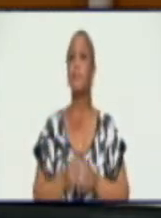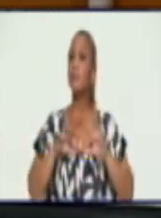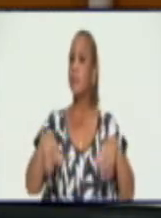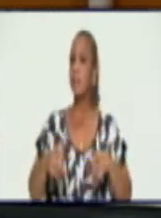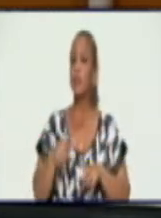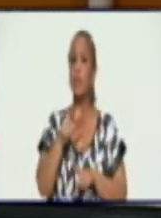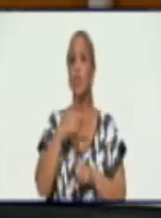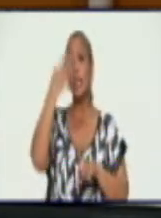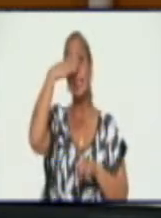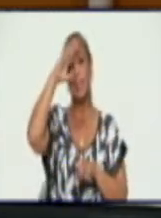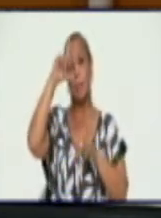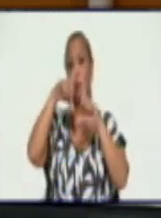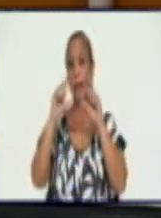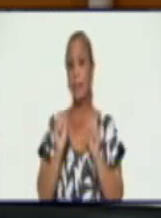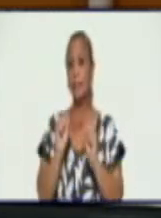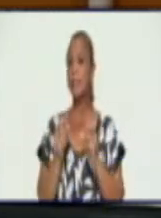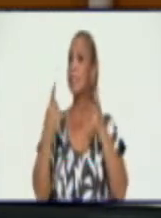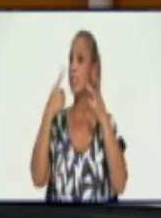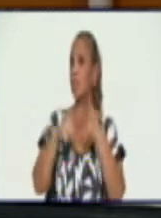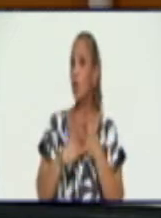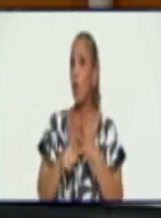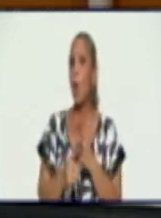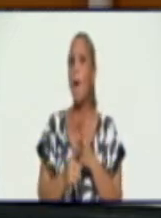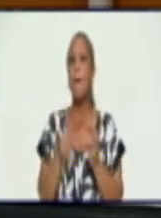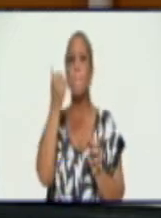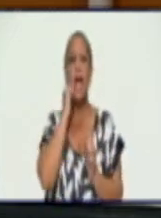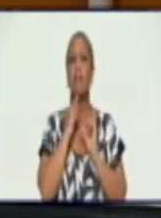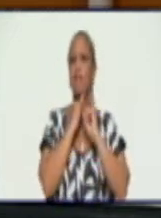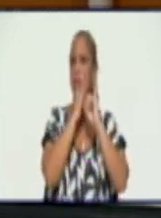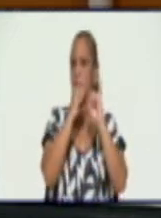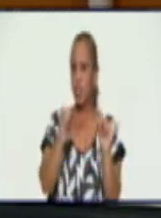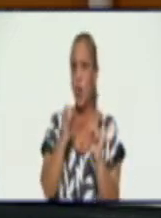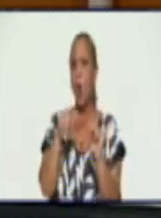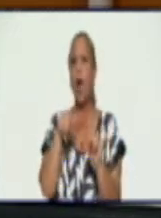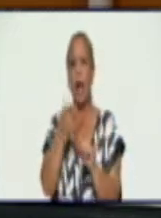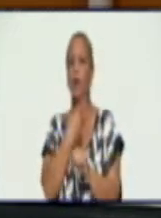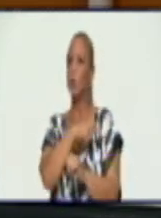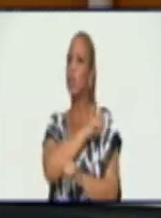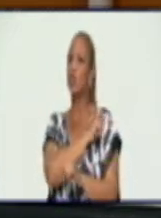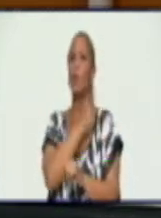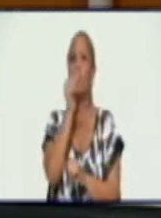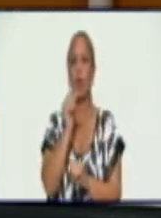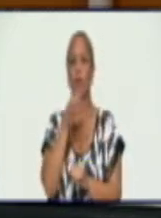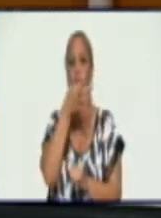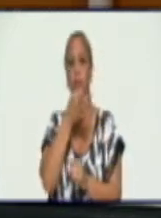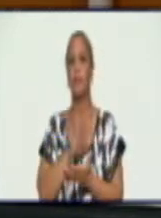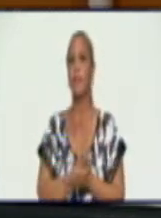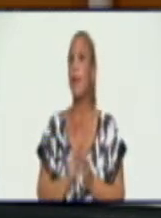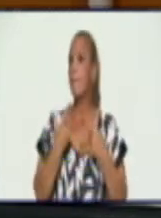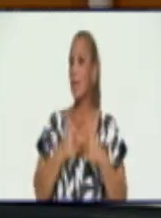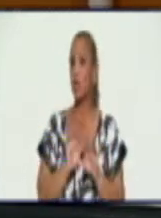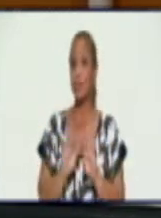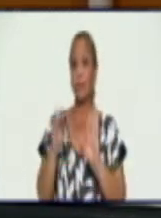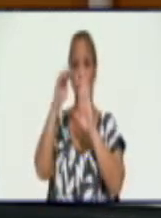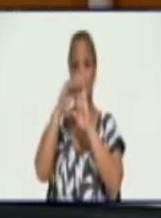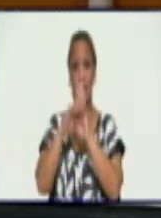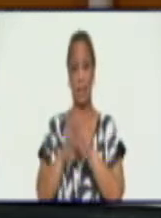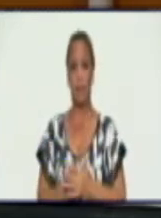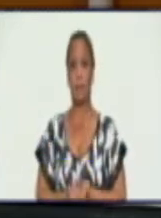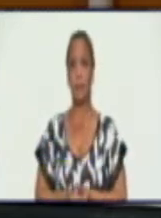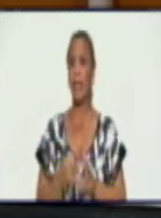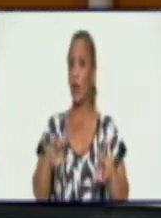y tercero mucho más información a nuestro pueblo como él mismo explicado pero en el caso de las medidas de